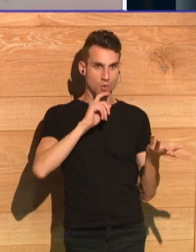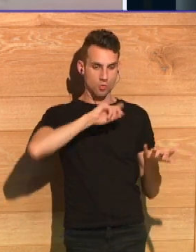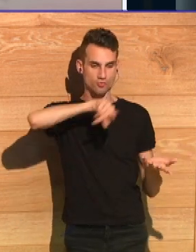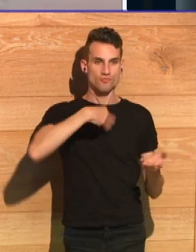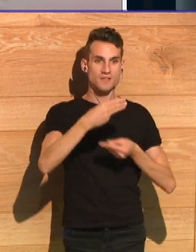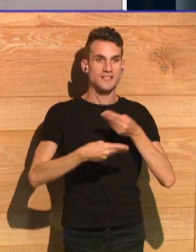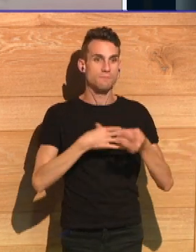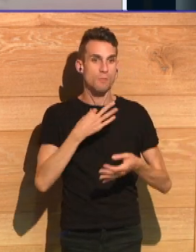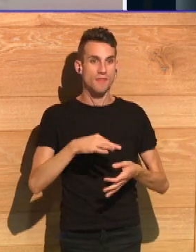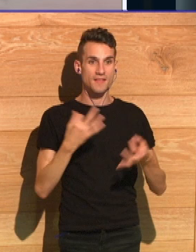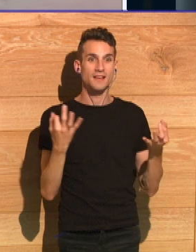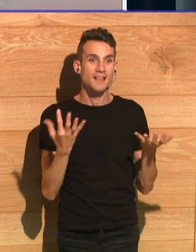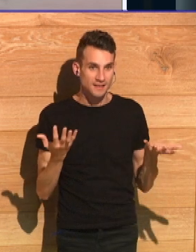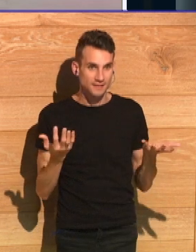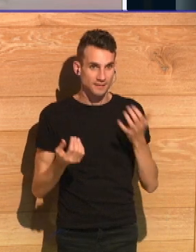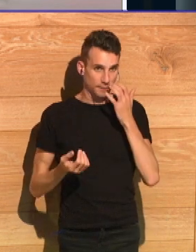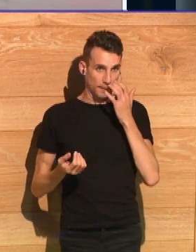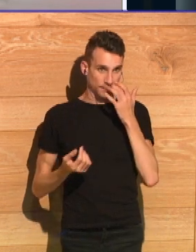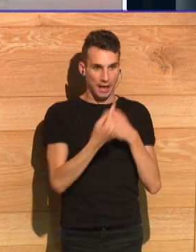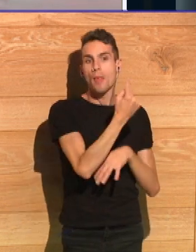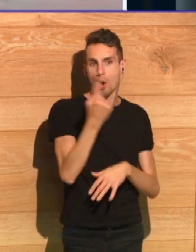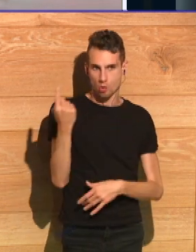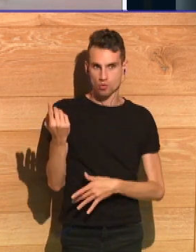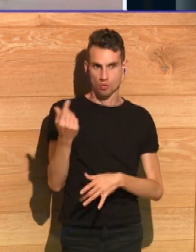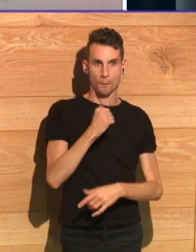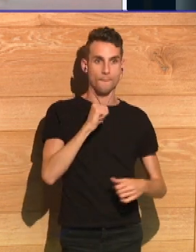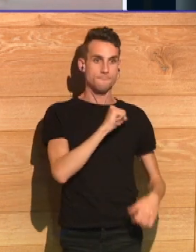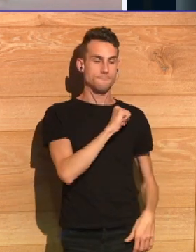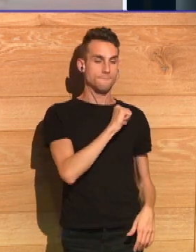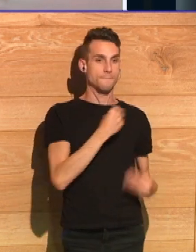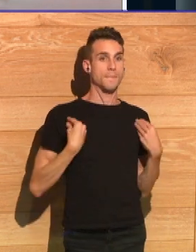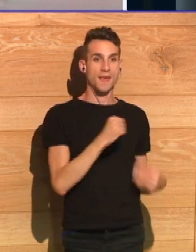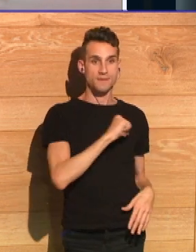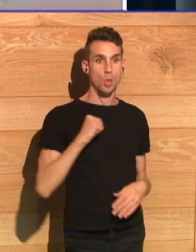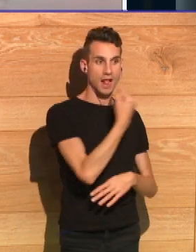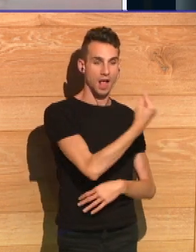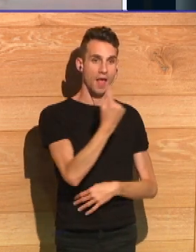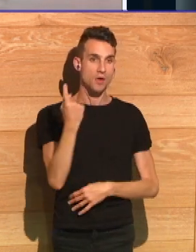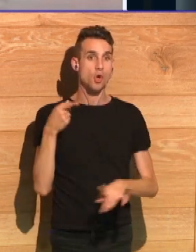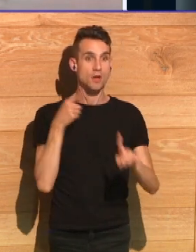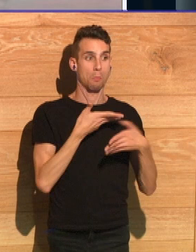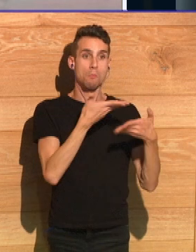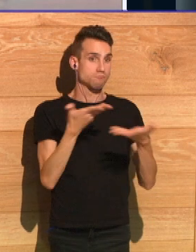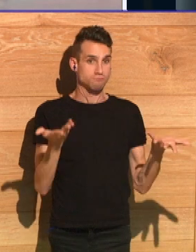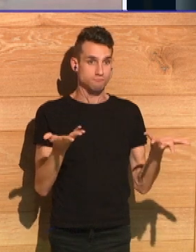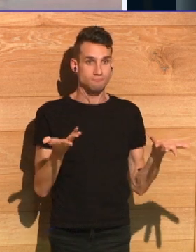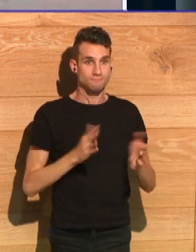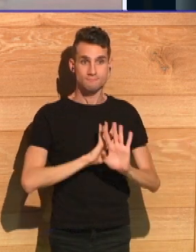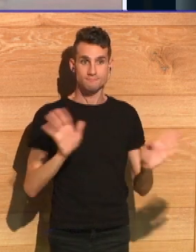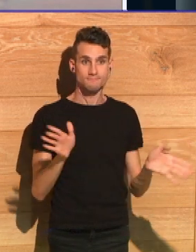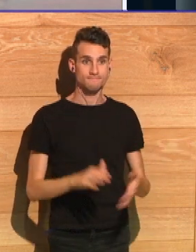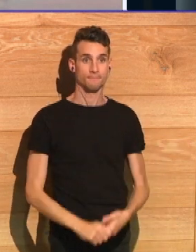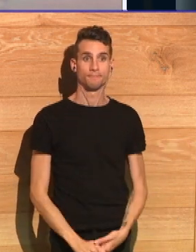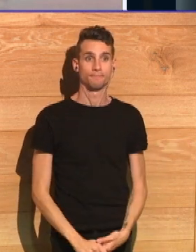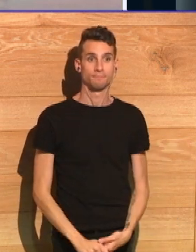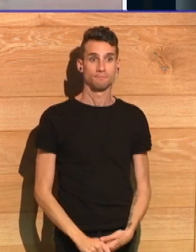hacer? ¿Qué podemos hacer cada uno en nuestra vida individual? para ayudar,